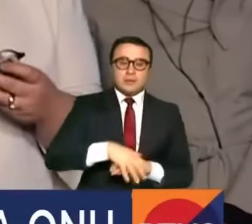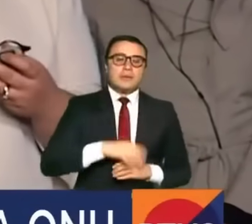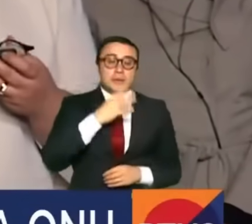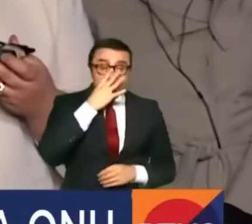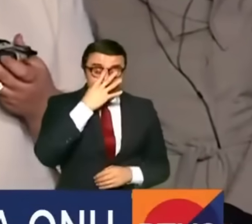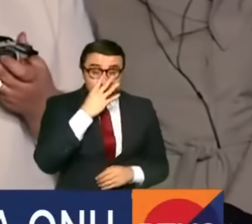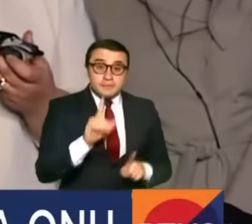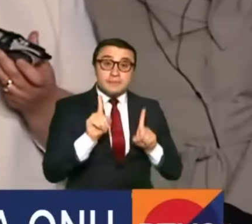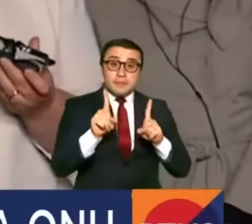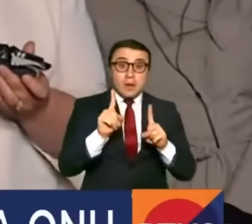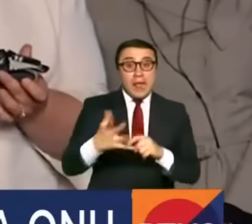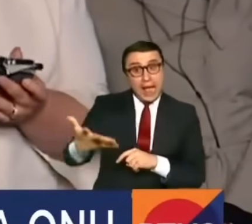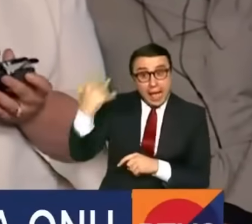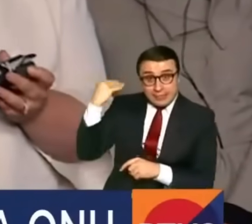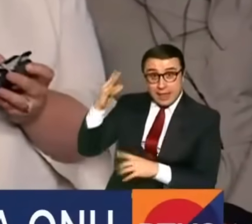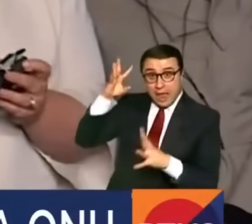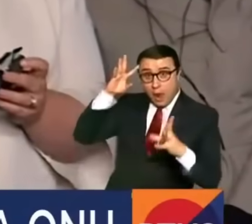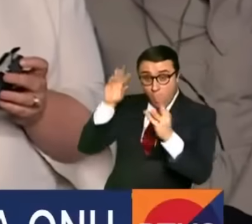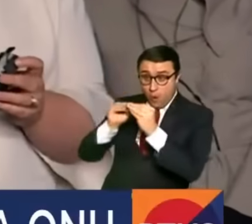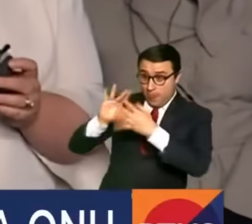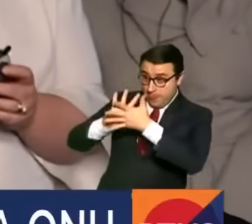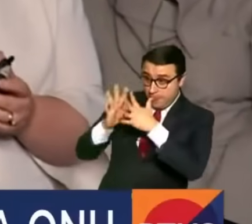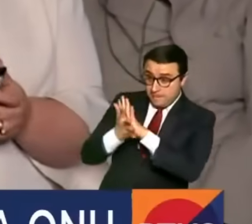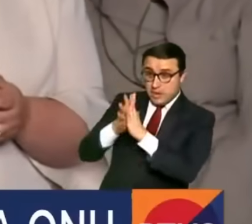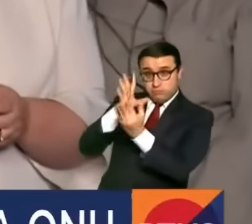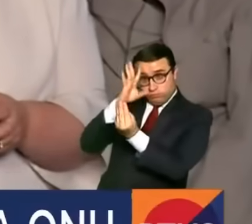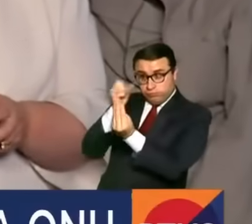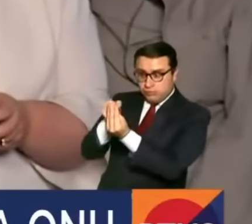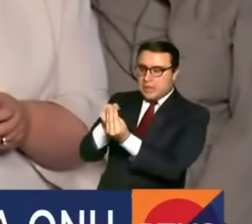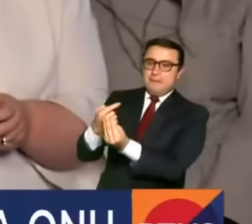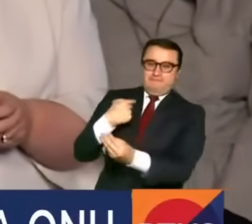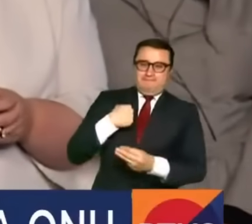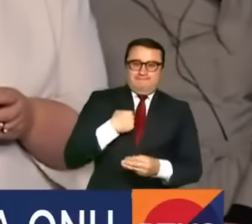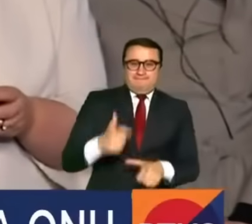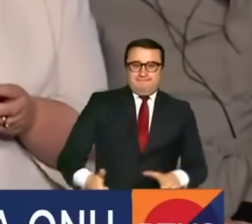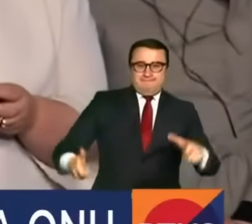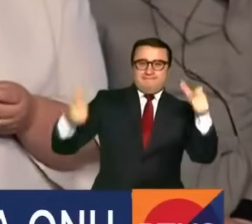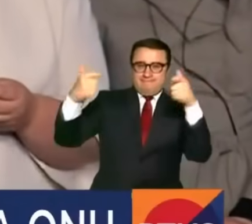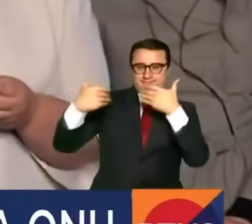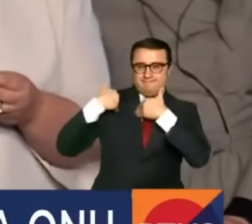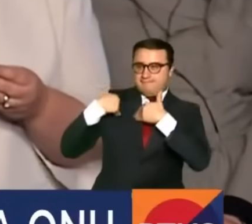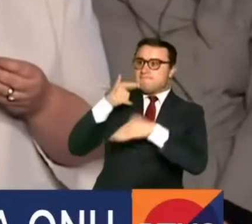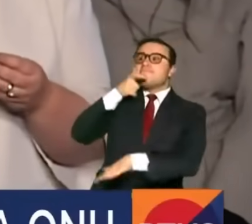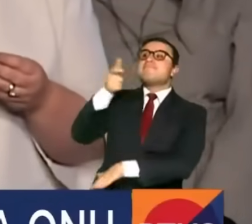En la negociación con los paramilitares que yo viví desde el Congreso,